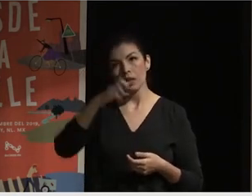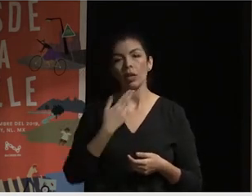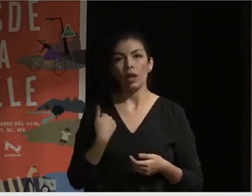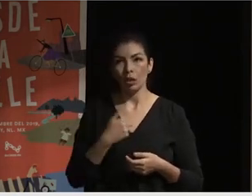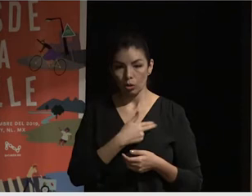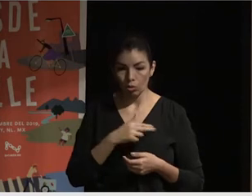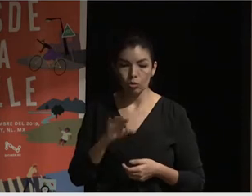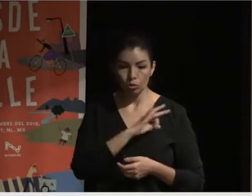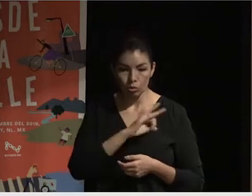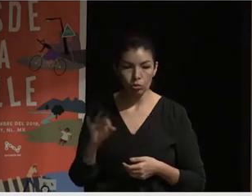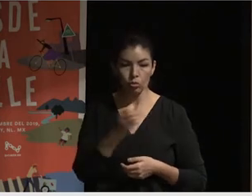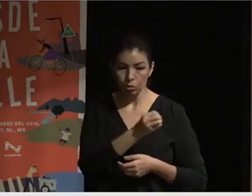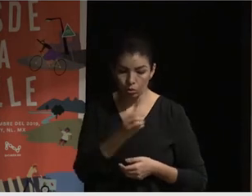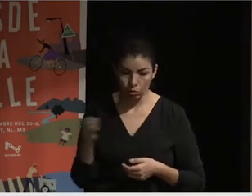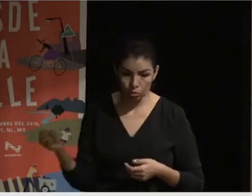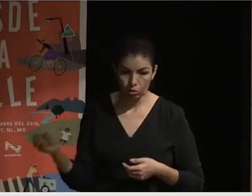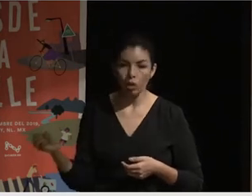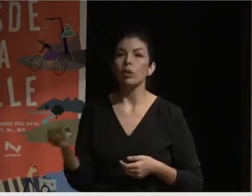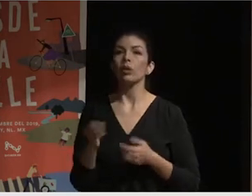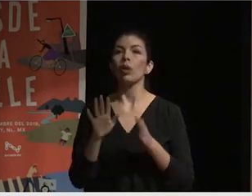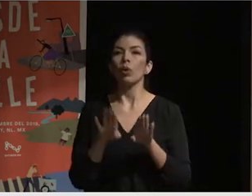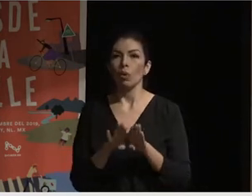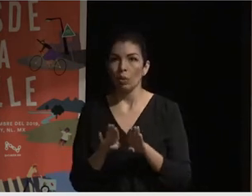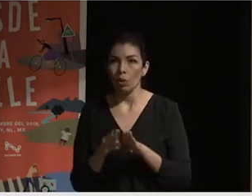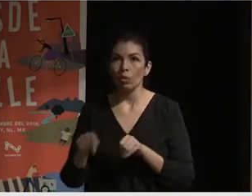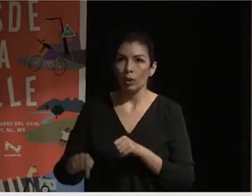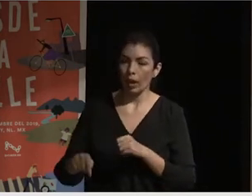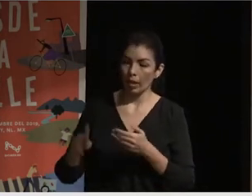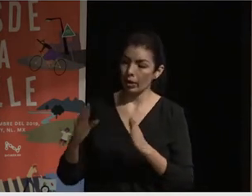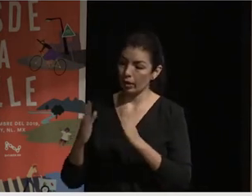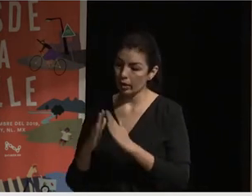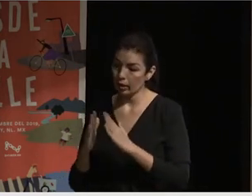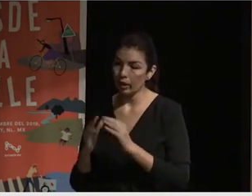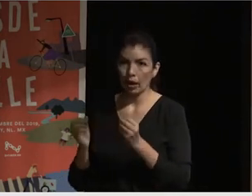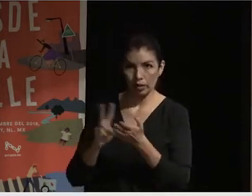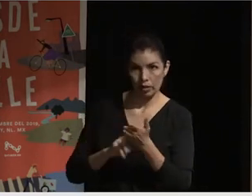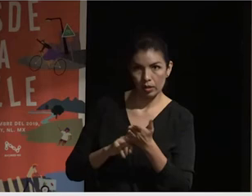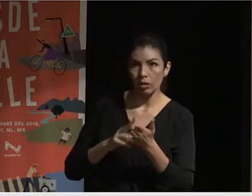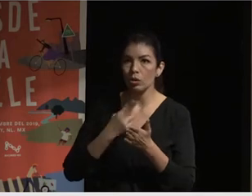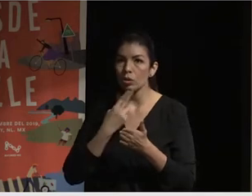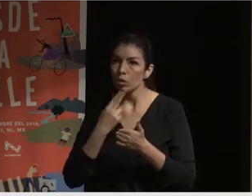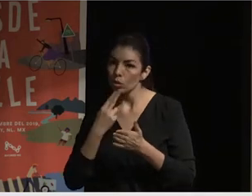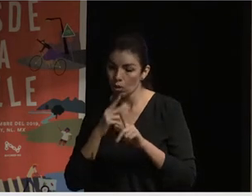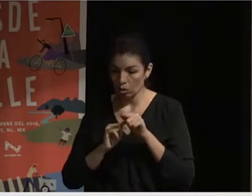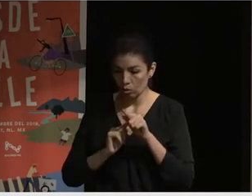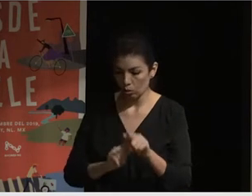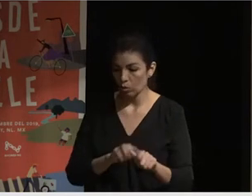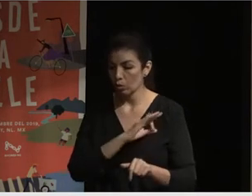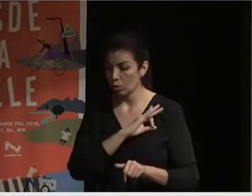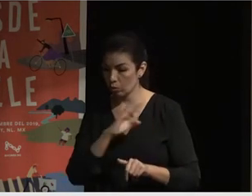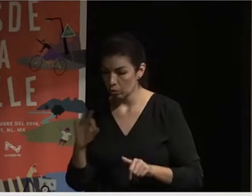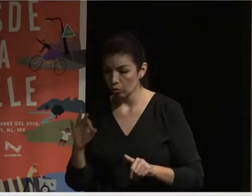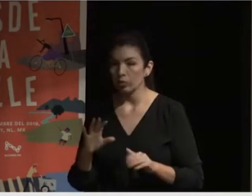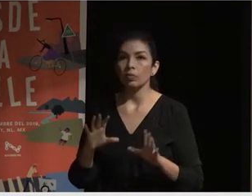Hay formas de mantener el valor de uso, por ejemplo, los fideicomisos de tierra, las cooperativas de vivienda.